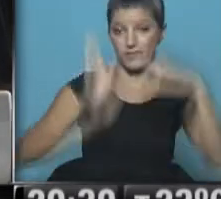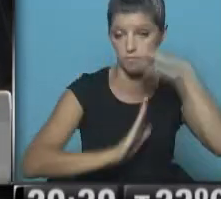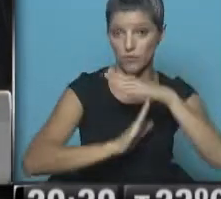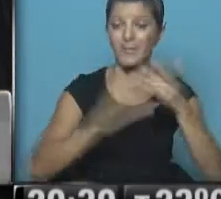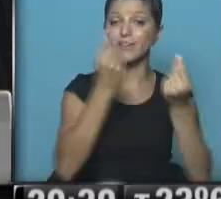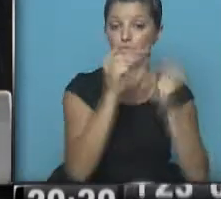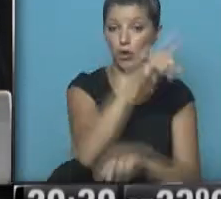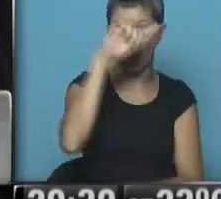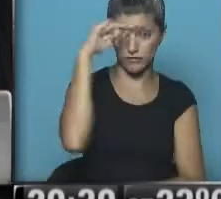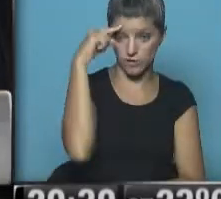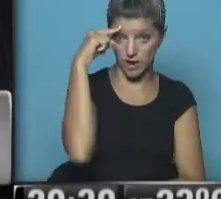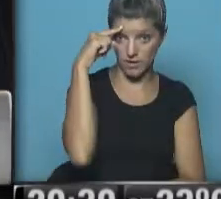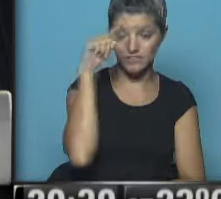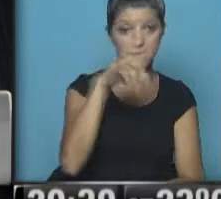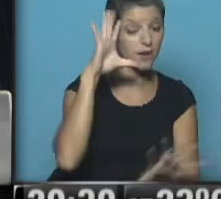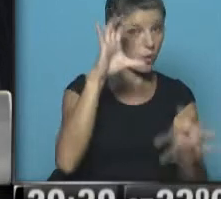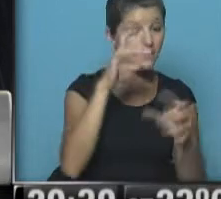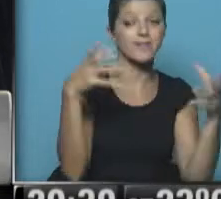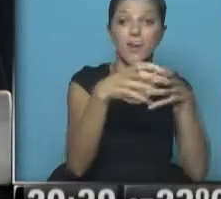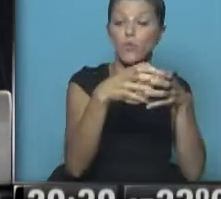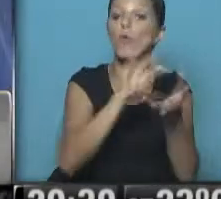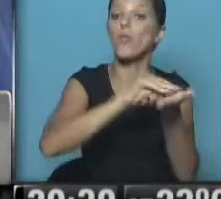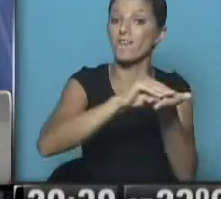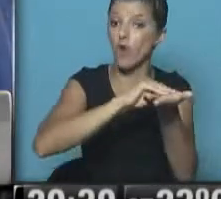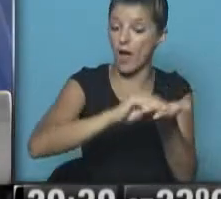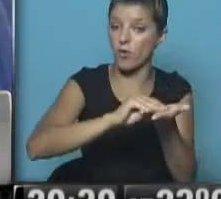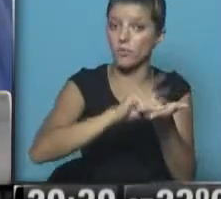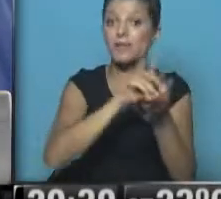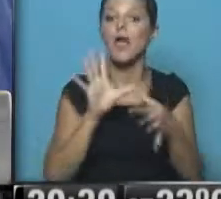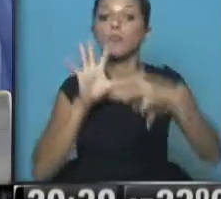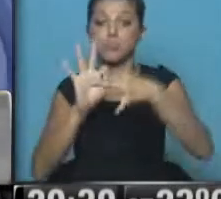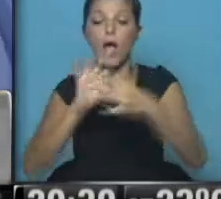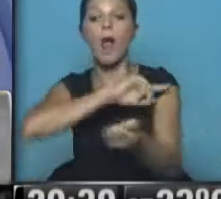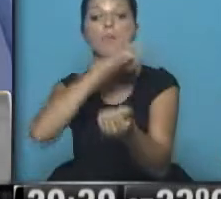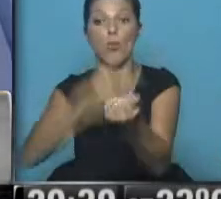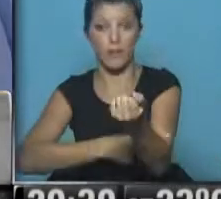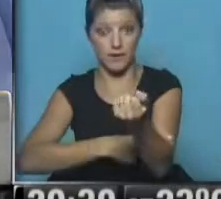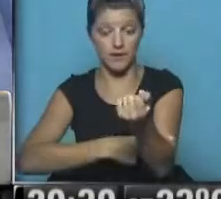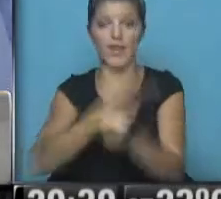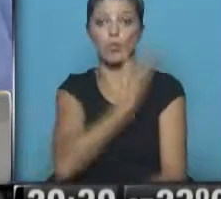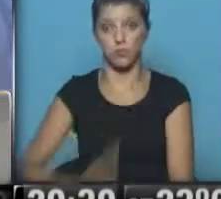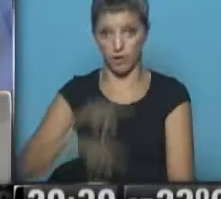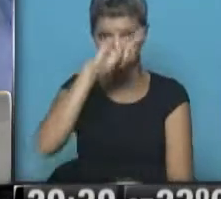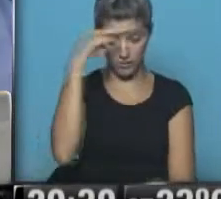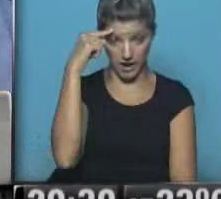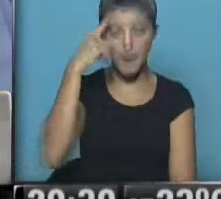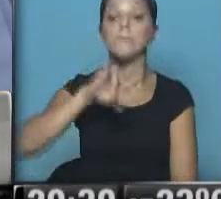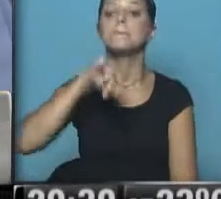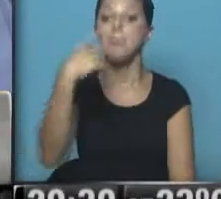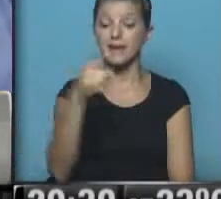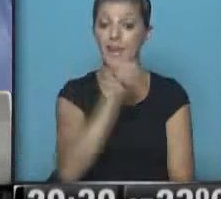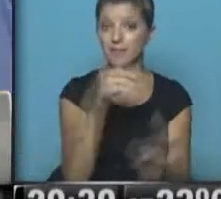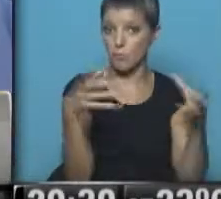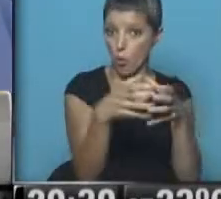que la procuración es el cuerpo de abogados que depende del poder ejecutivo nacional justamente en el día de mañana la procuración del